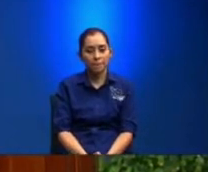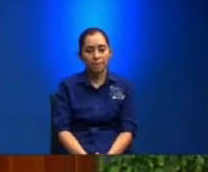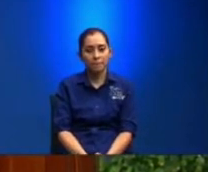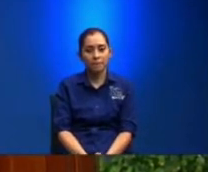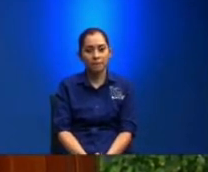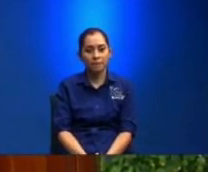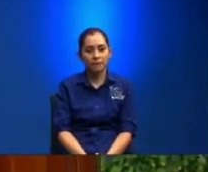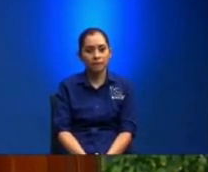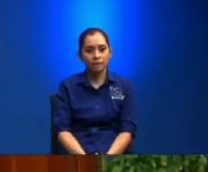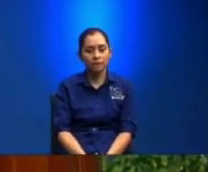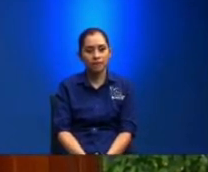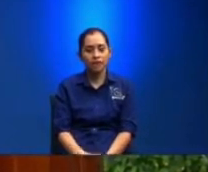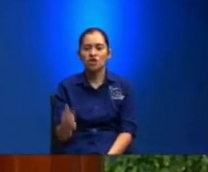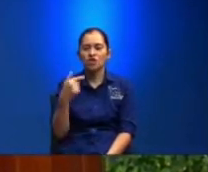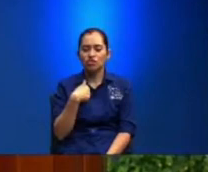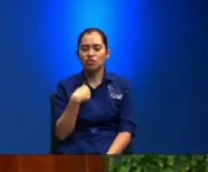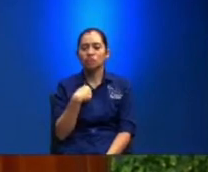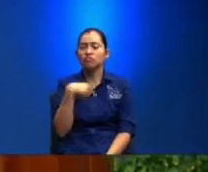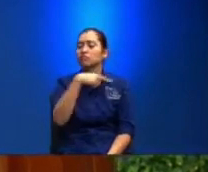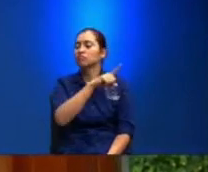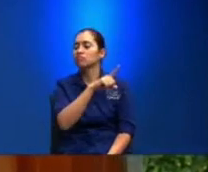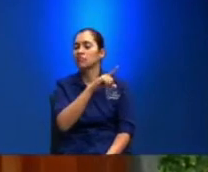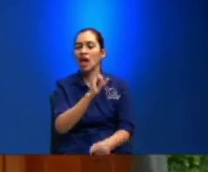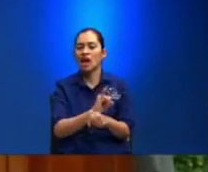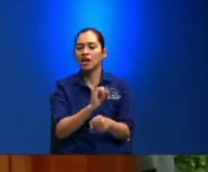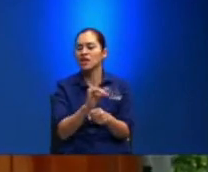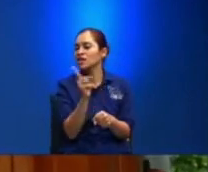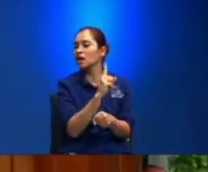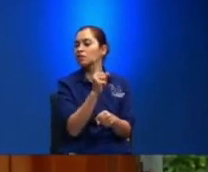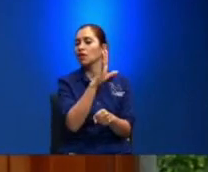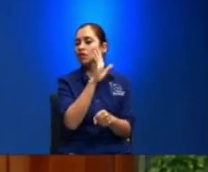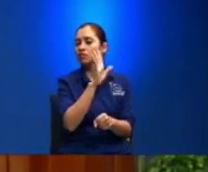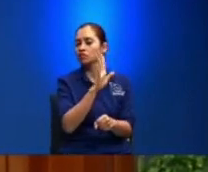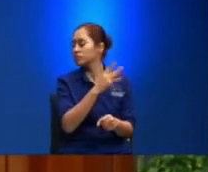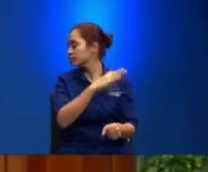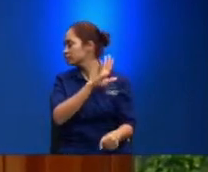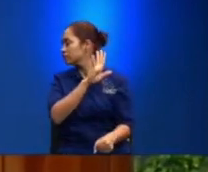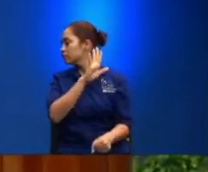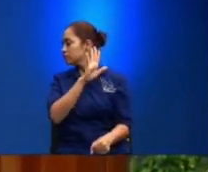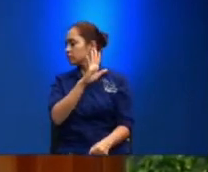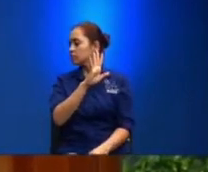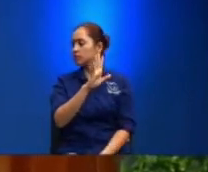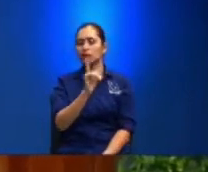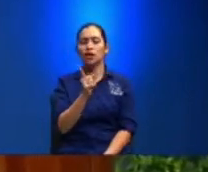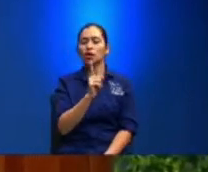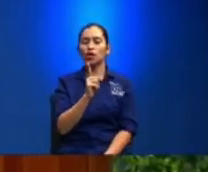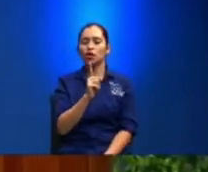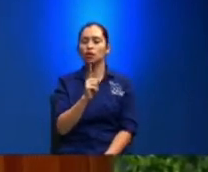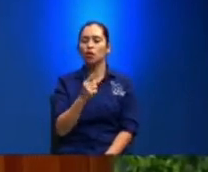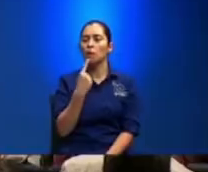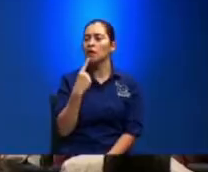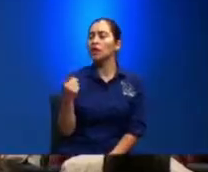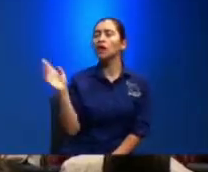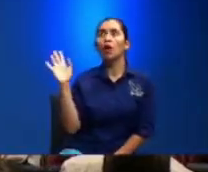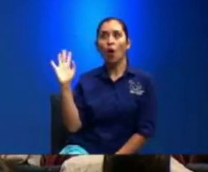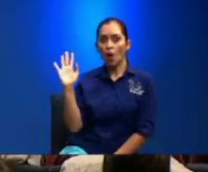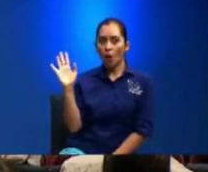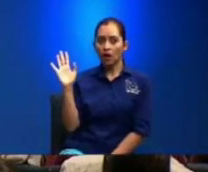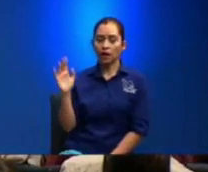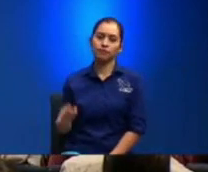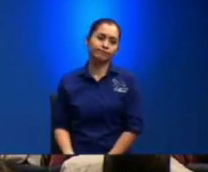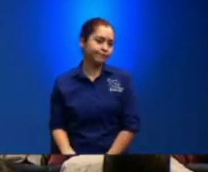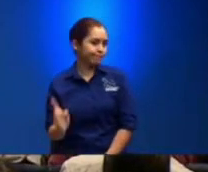bien no esa iglesia le tiran el pelo ay dios mío estás en mesopotamia papá o mamá